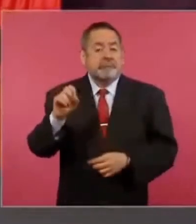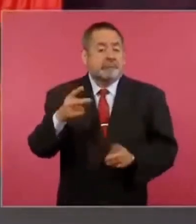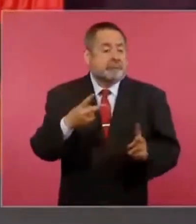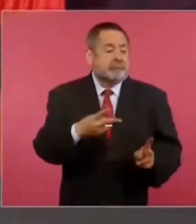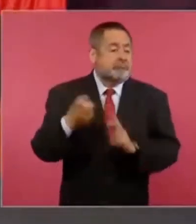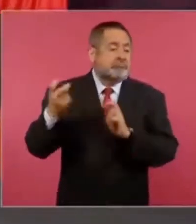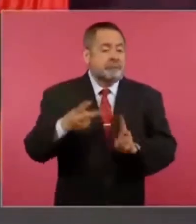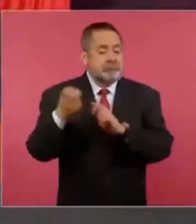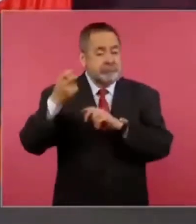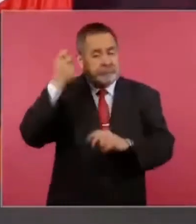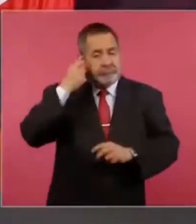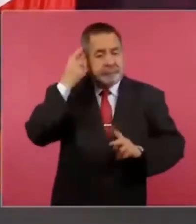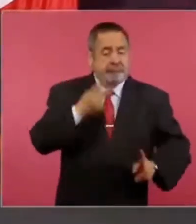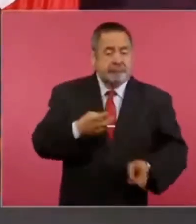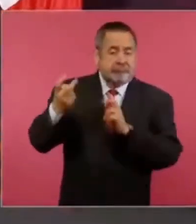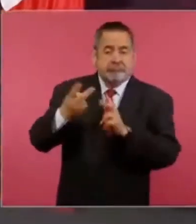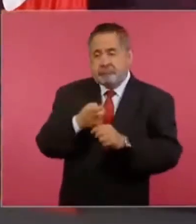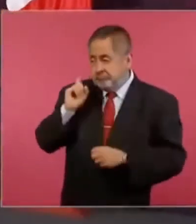las pensiones.